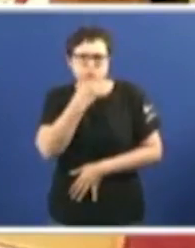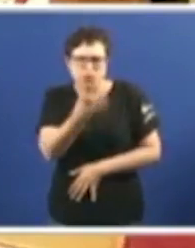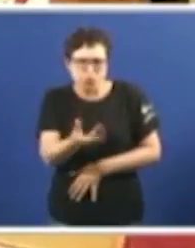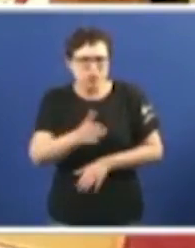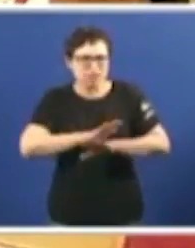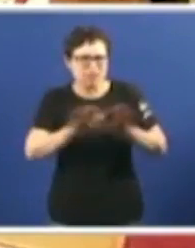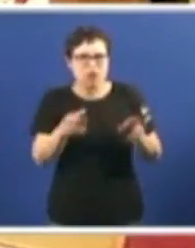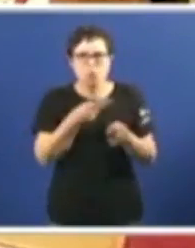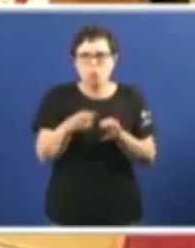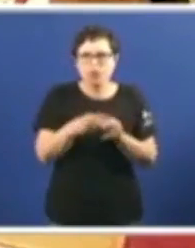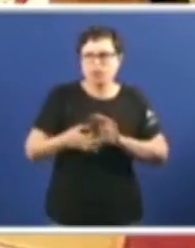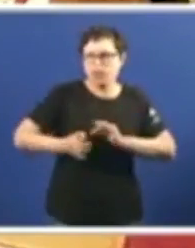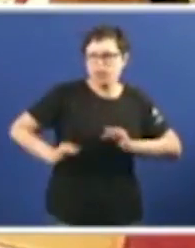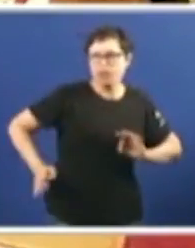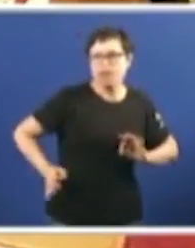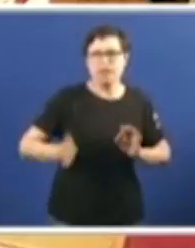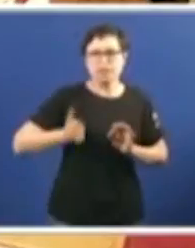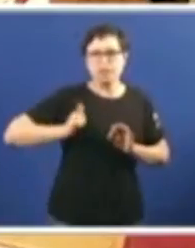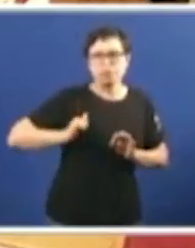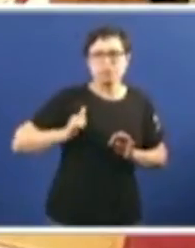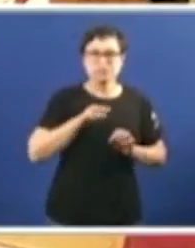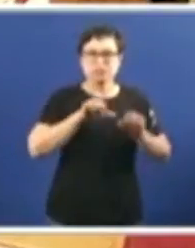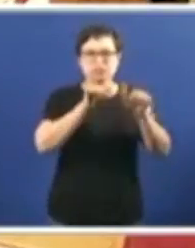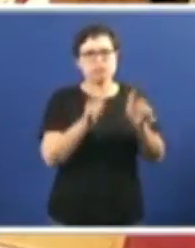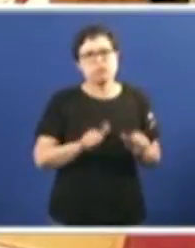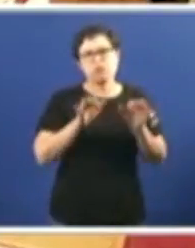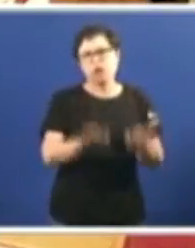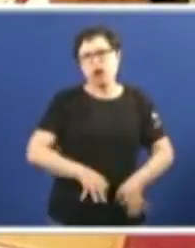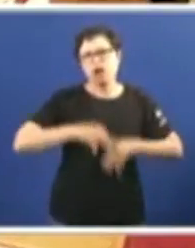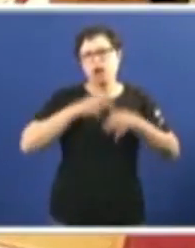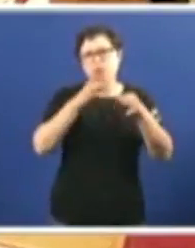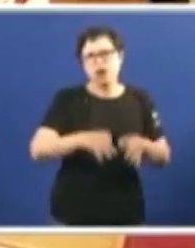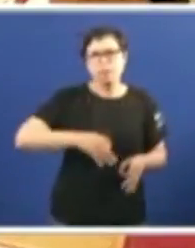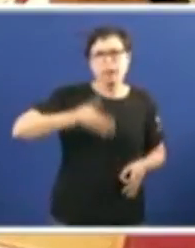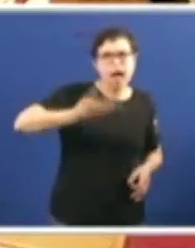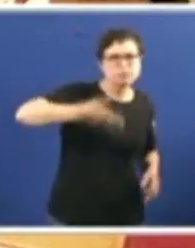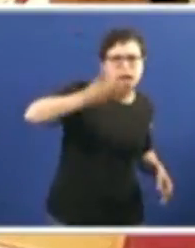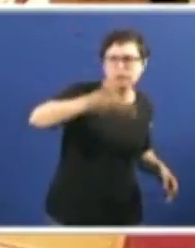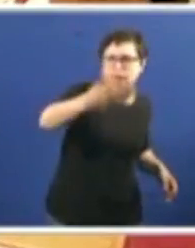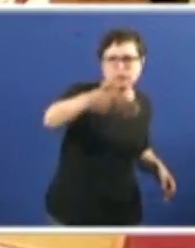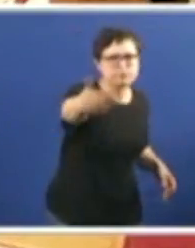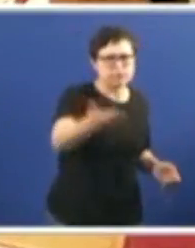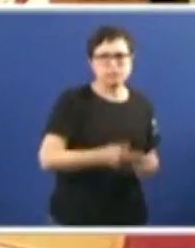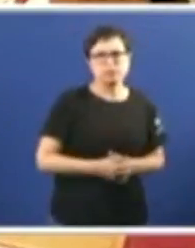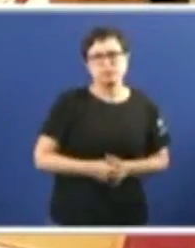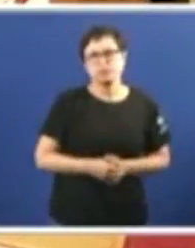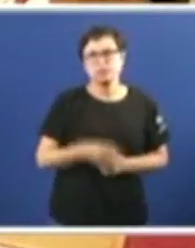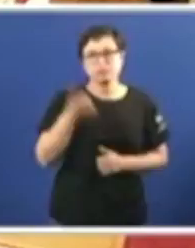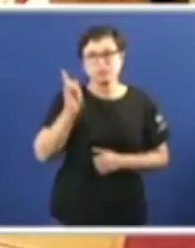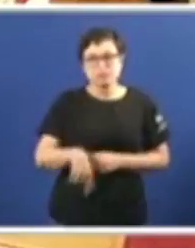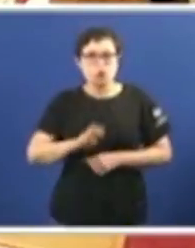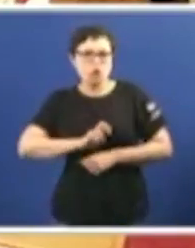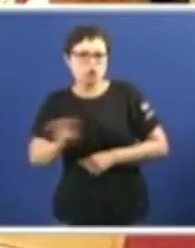facer políticas de amigos cando ese é o seu modo operandi ata o infinito máis alá, e agora existen gobernos que fan política